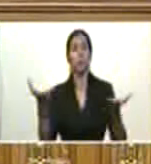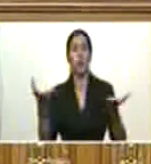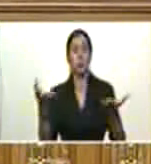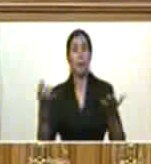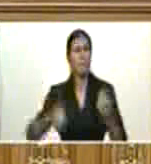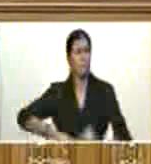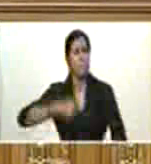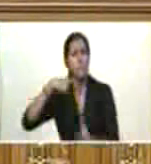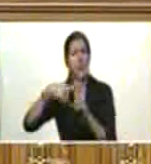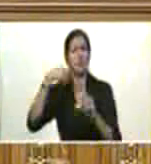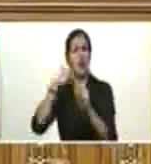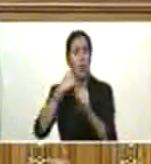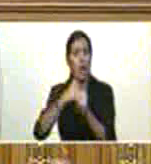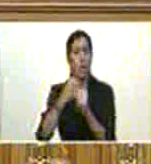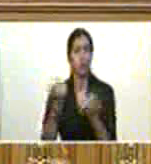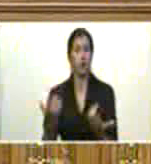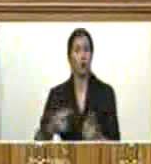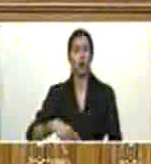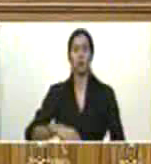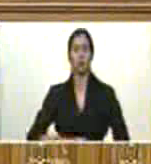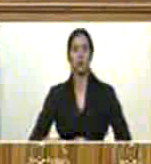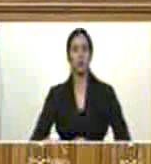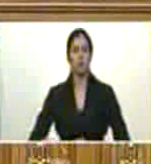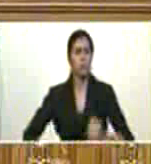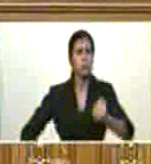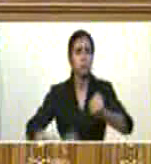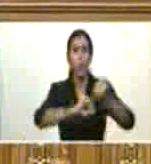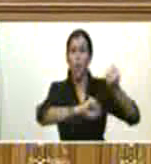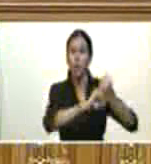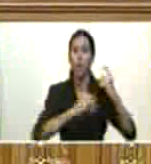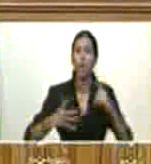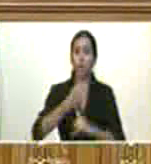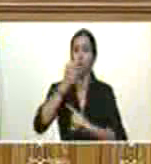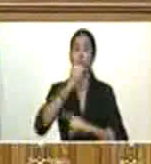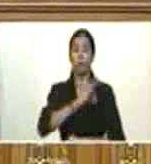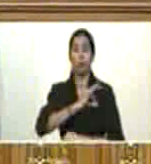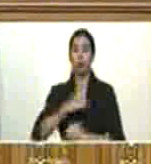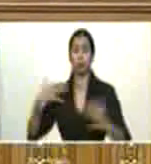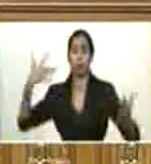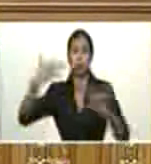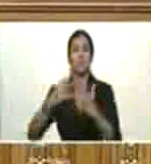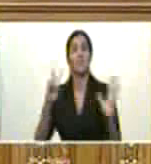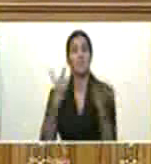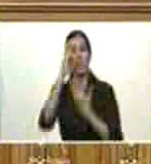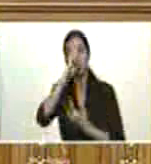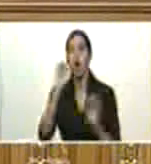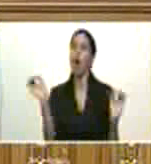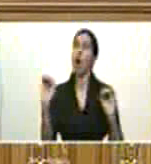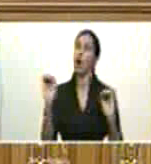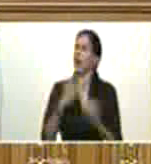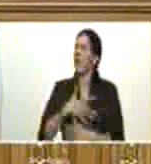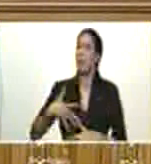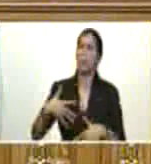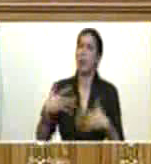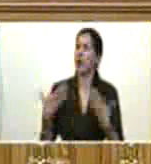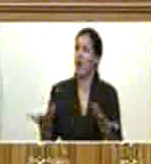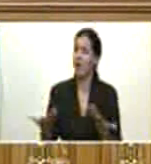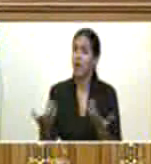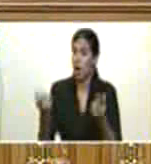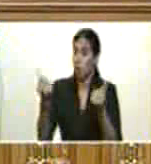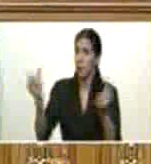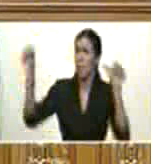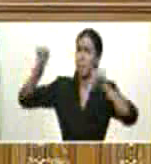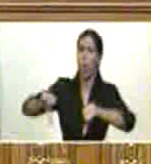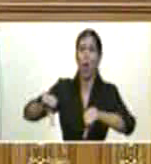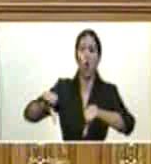empleo, que sea soporte de los logros sociales de 17 años, ¿o queremos sencillamente que la economía se